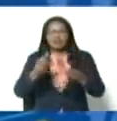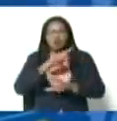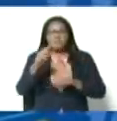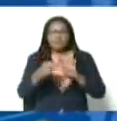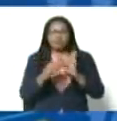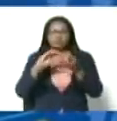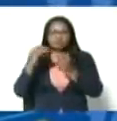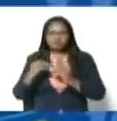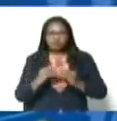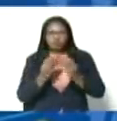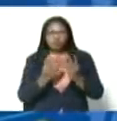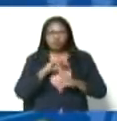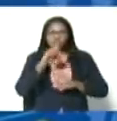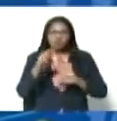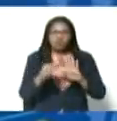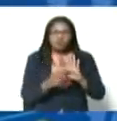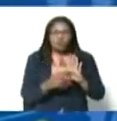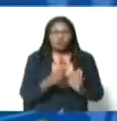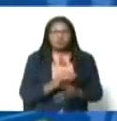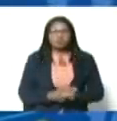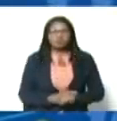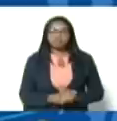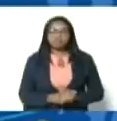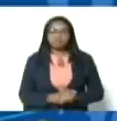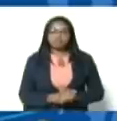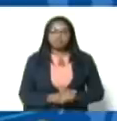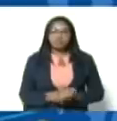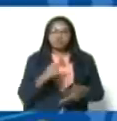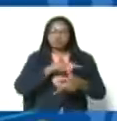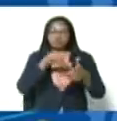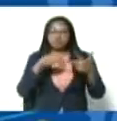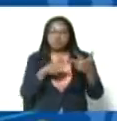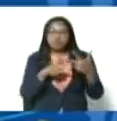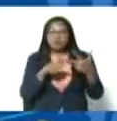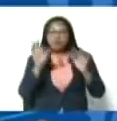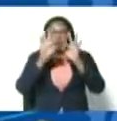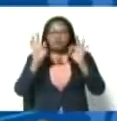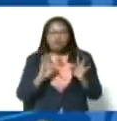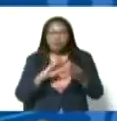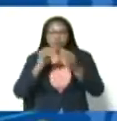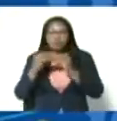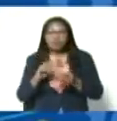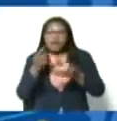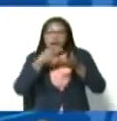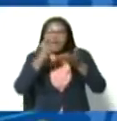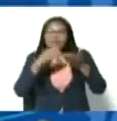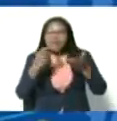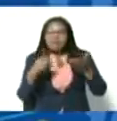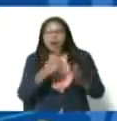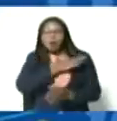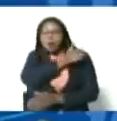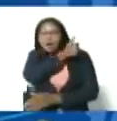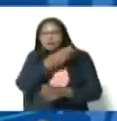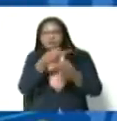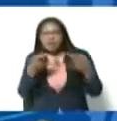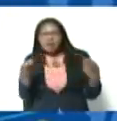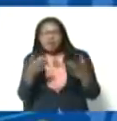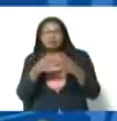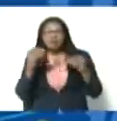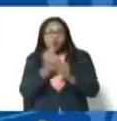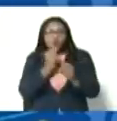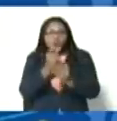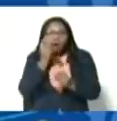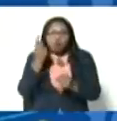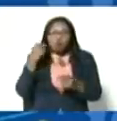mantenimiento integral, el overhaul. Entonces son tres niveles de mantenimiento. Tomen nota, los gerentes, los jefes, los